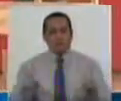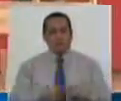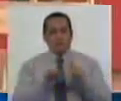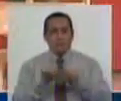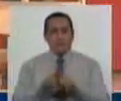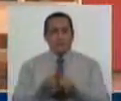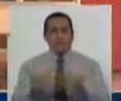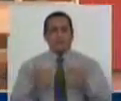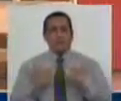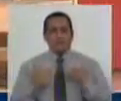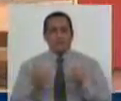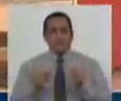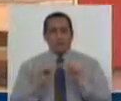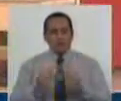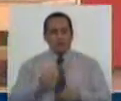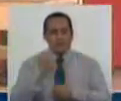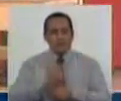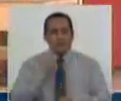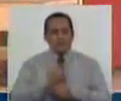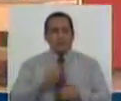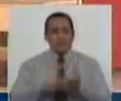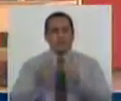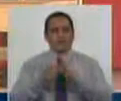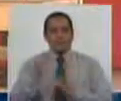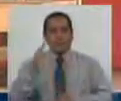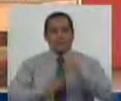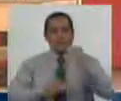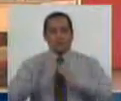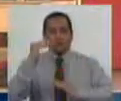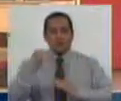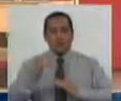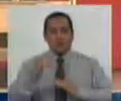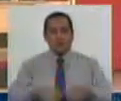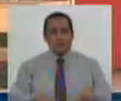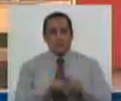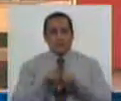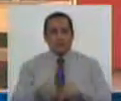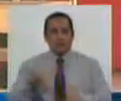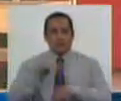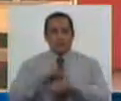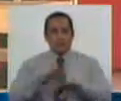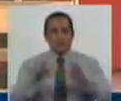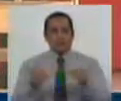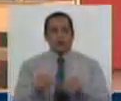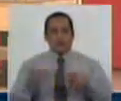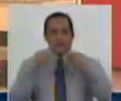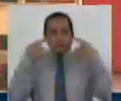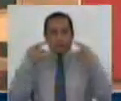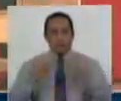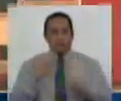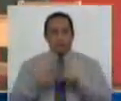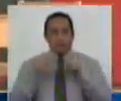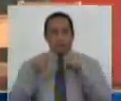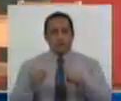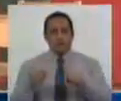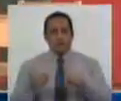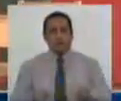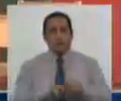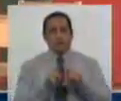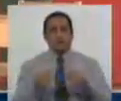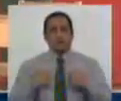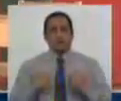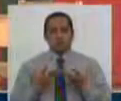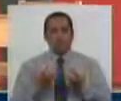también vamos a seguir trabajando lo que es infraestructura, sobre todo para nuestra Amazonía. Por eso yo